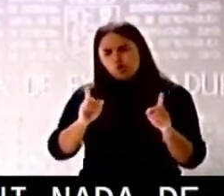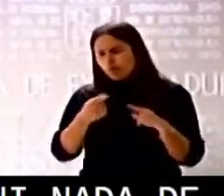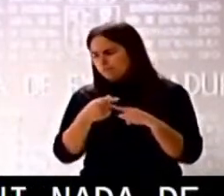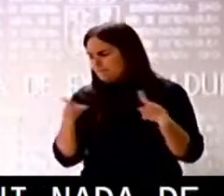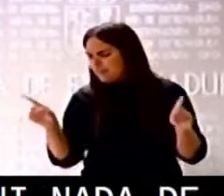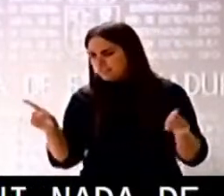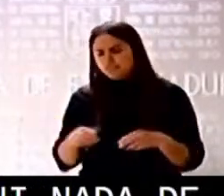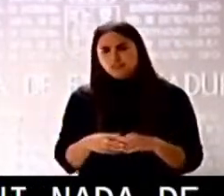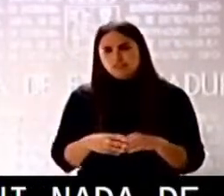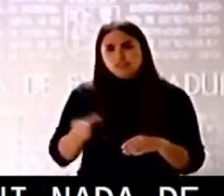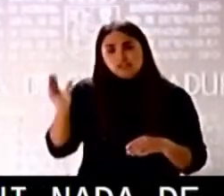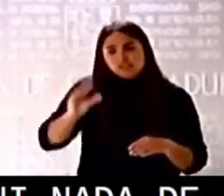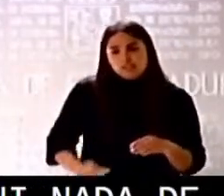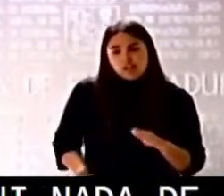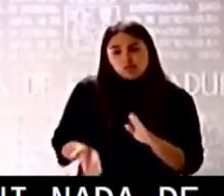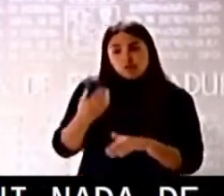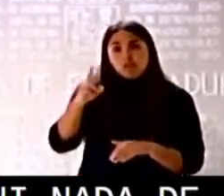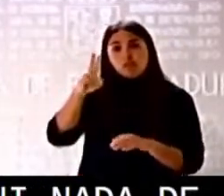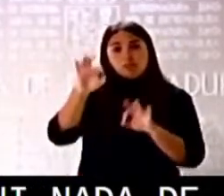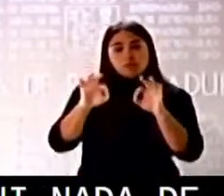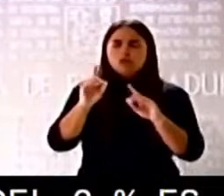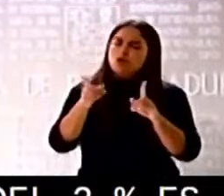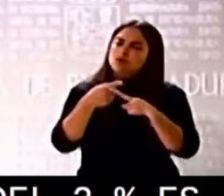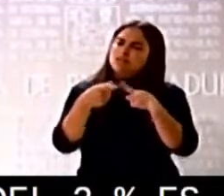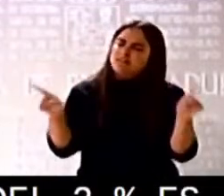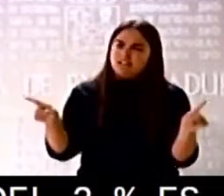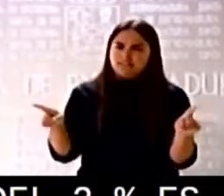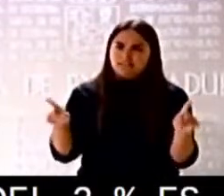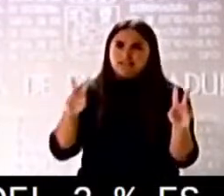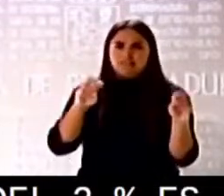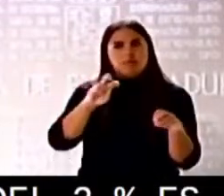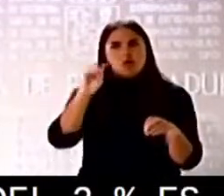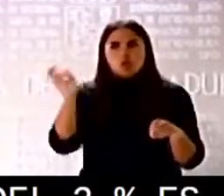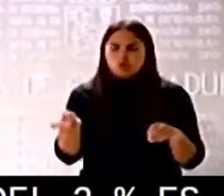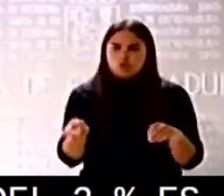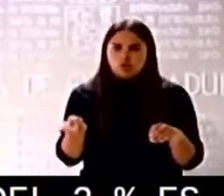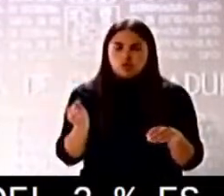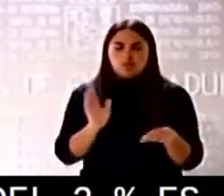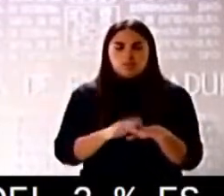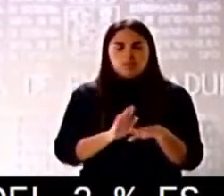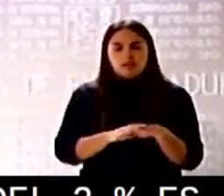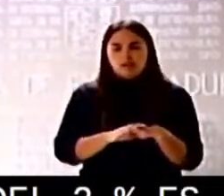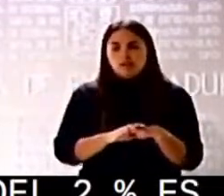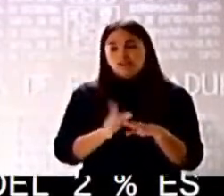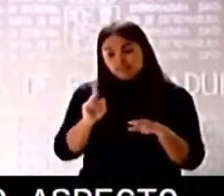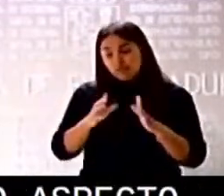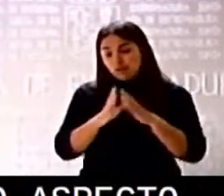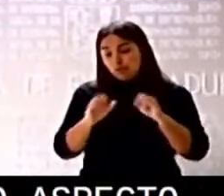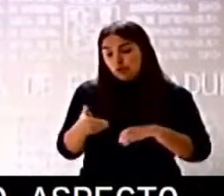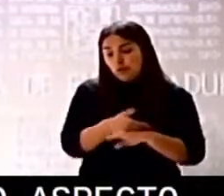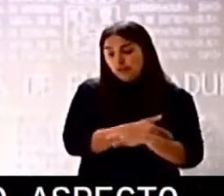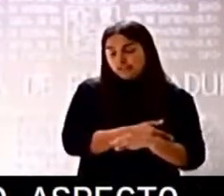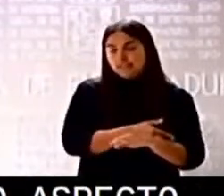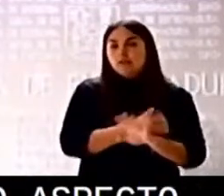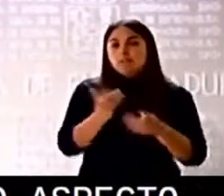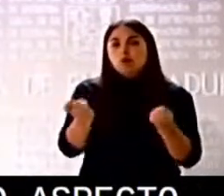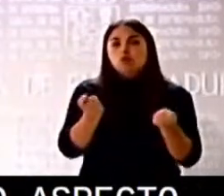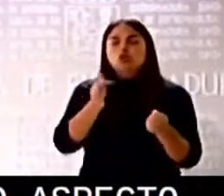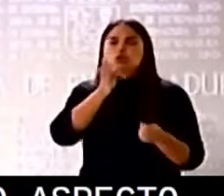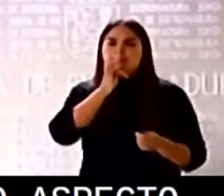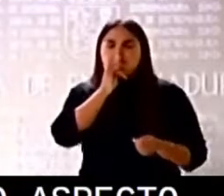subida salarial del 2%. Es otra cuestión que tiene que ver con otro aspecto también acordado y que no había sido